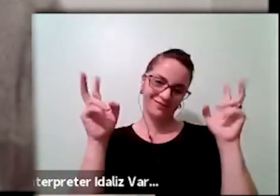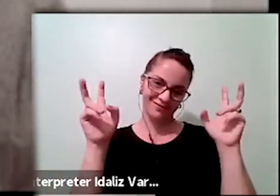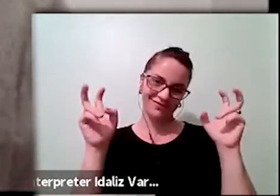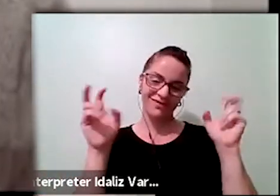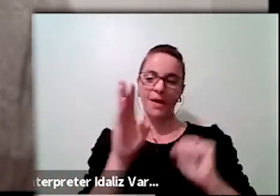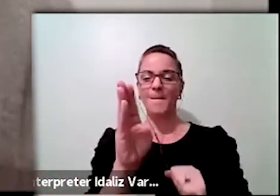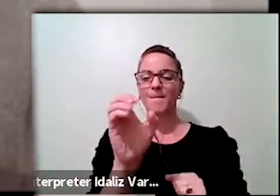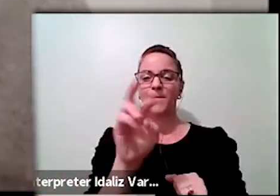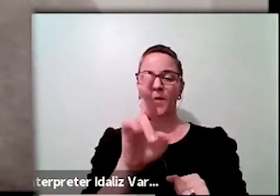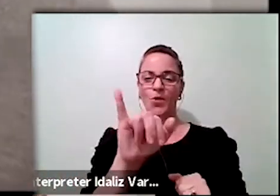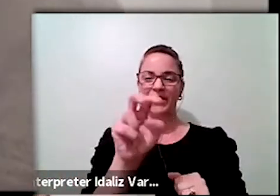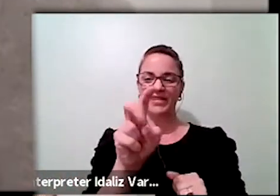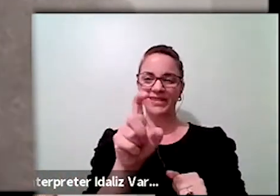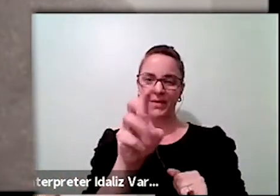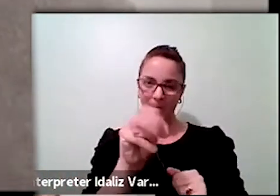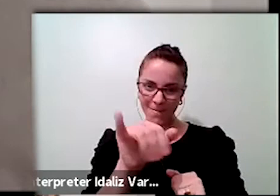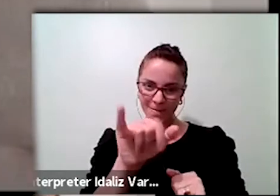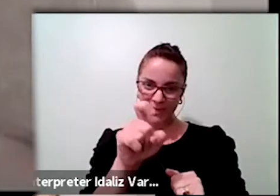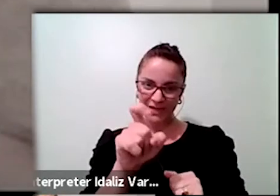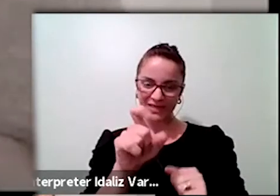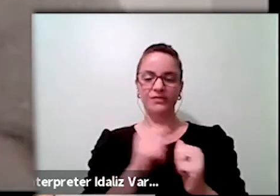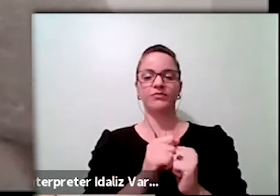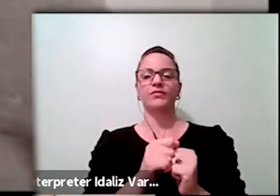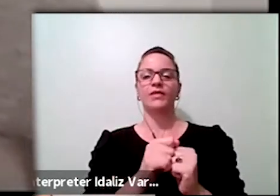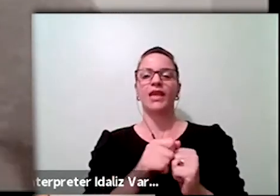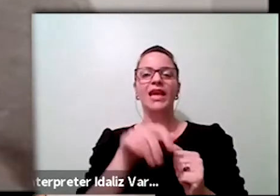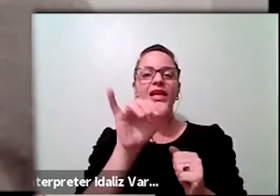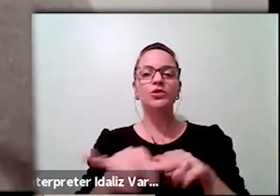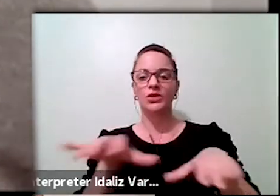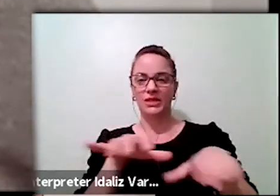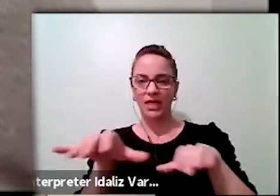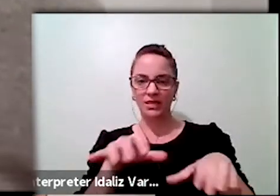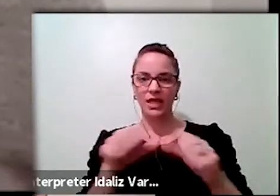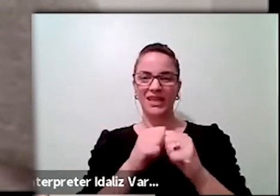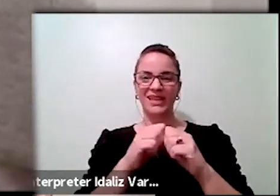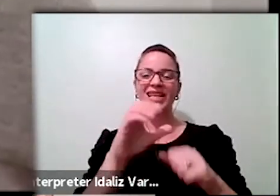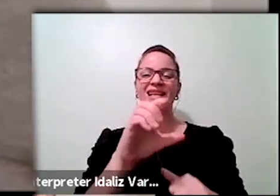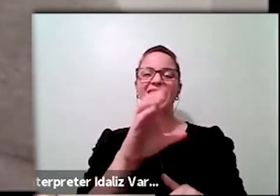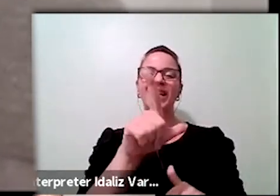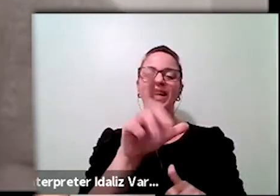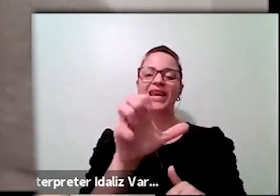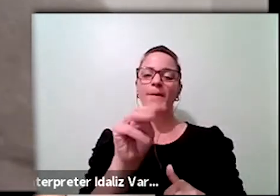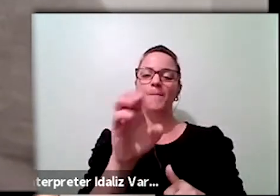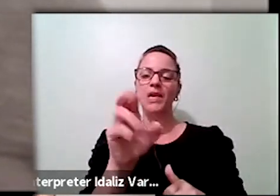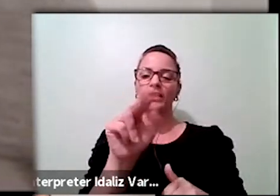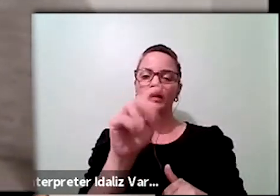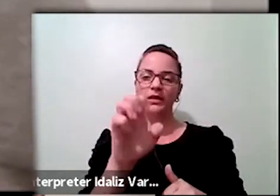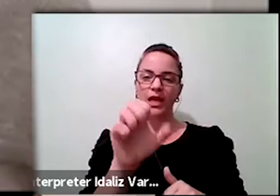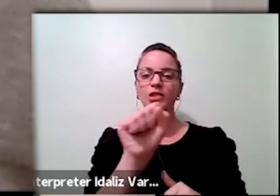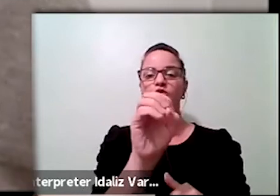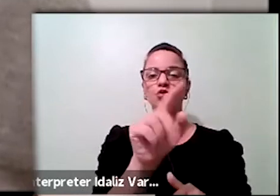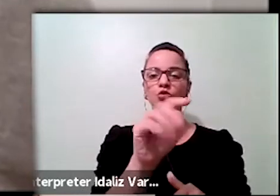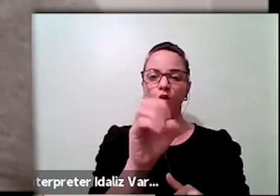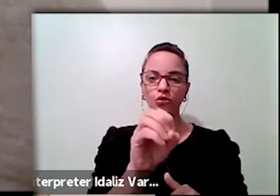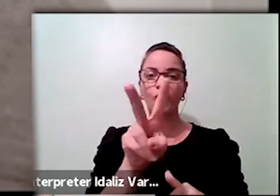un evento que se coordina a través de el Clemente Soto Vélez, el Centro Cultural y Educativo